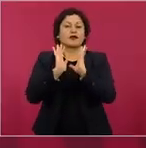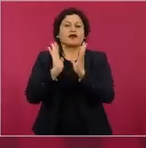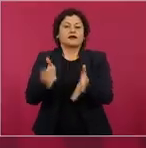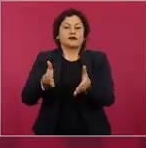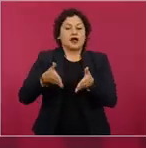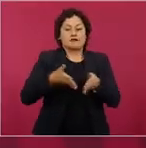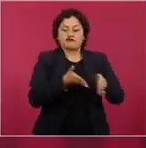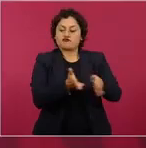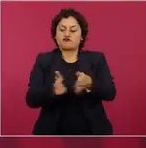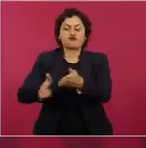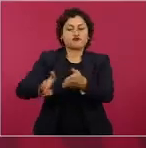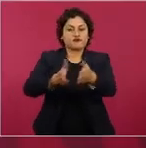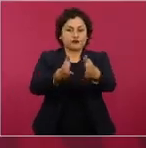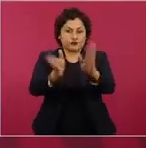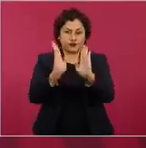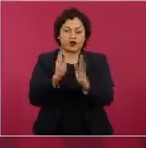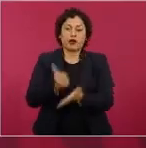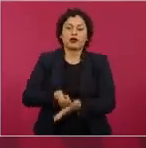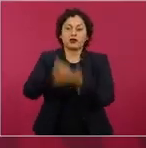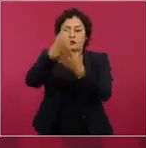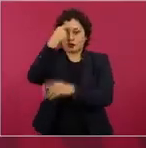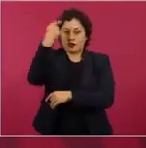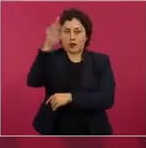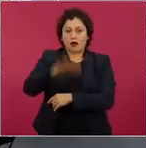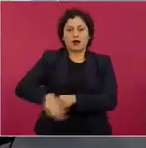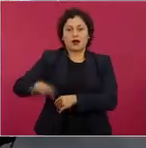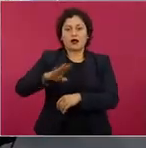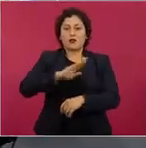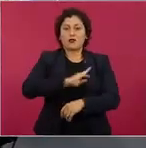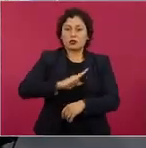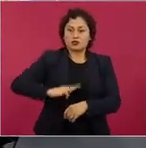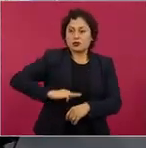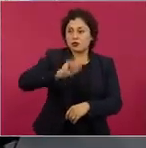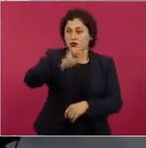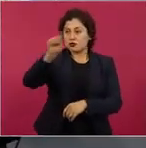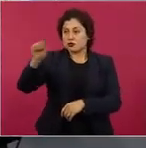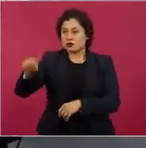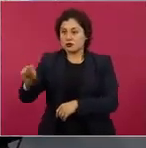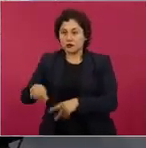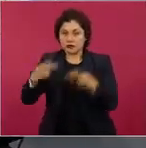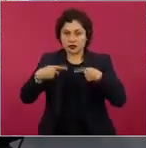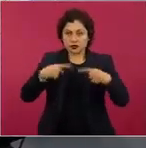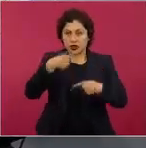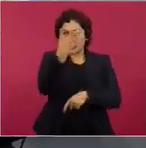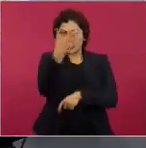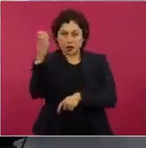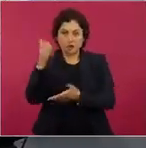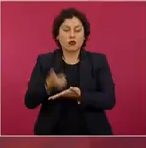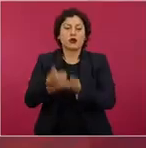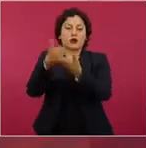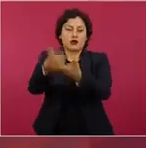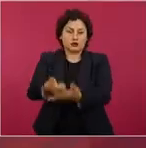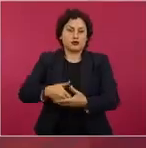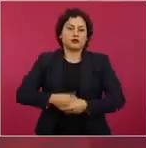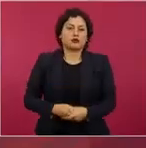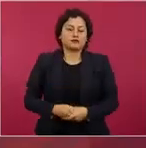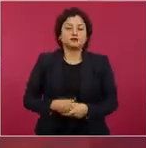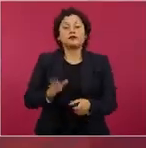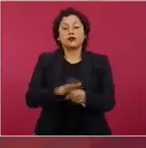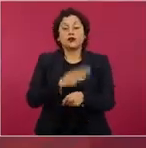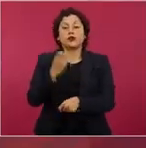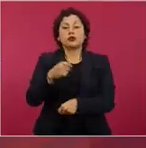en beneficio de los productores de esos municipios. Entonces yo llamo a la gente que sí